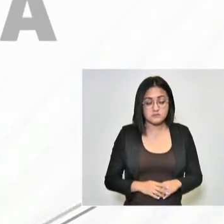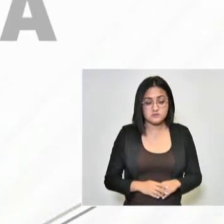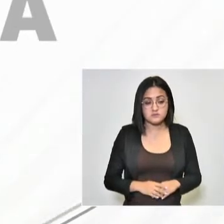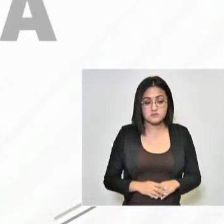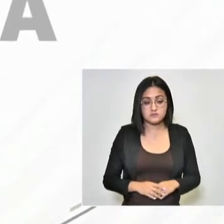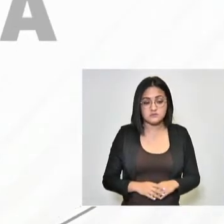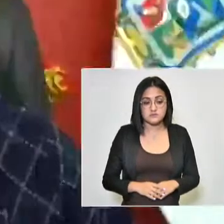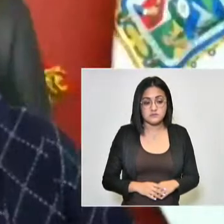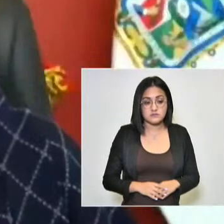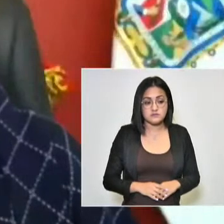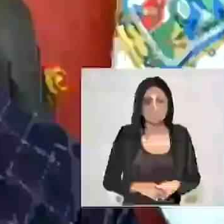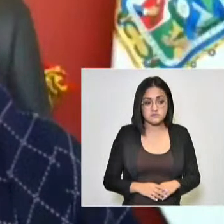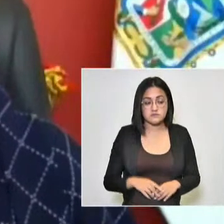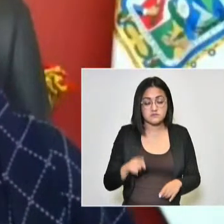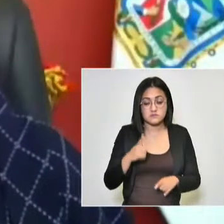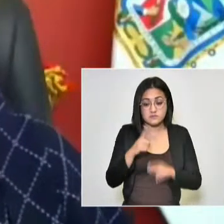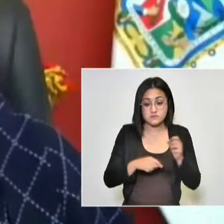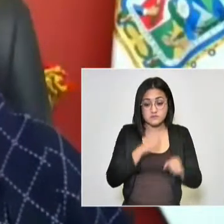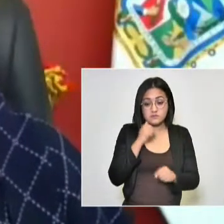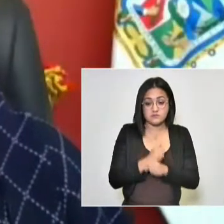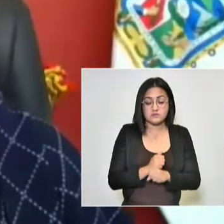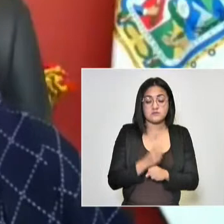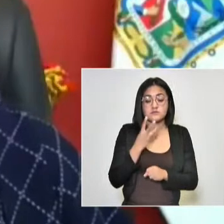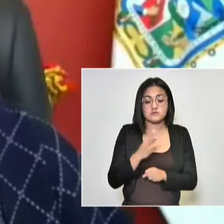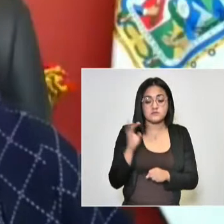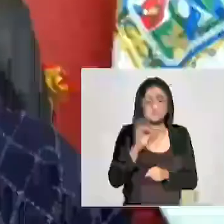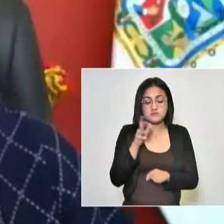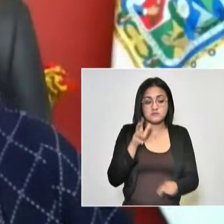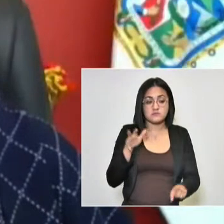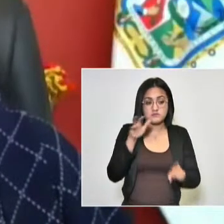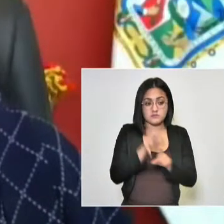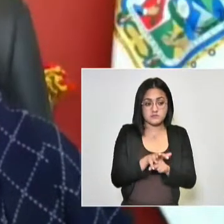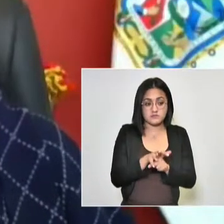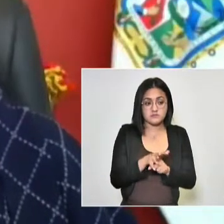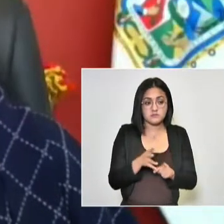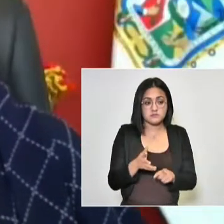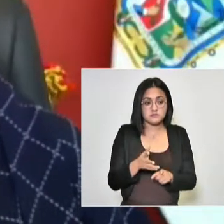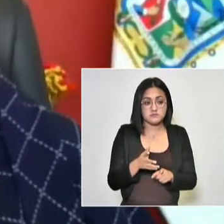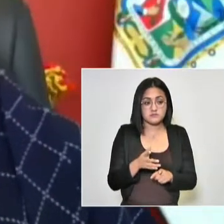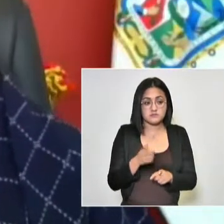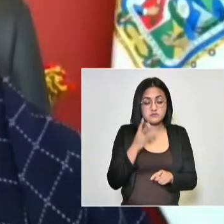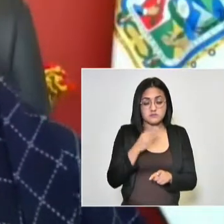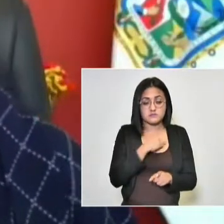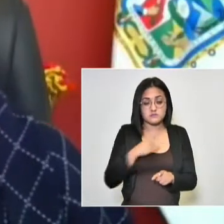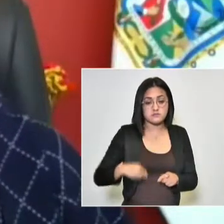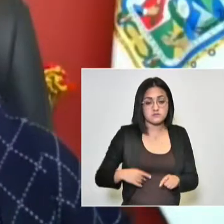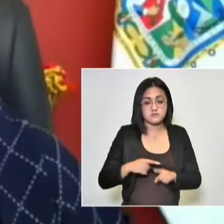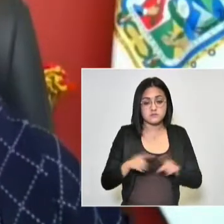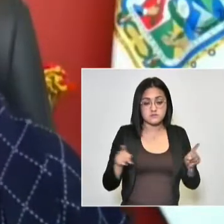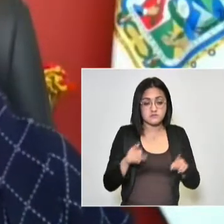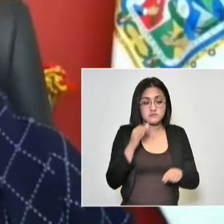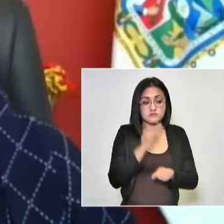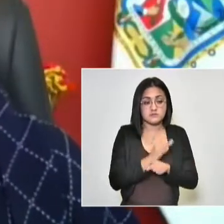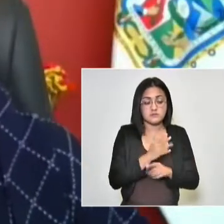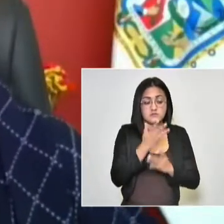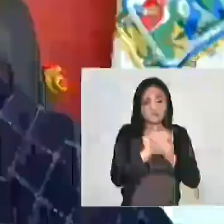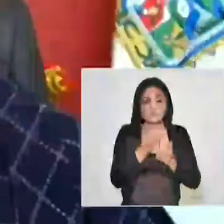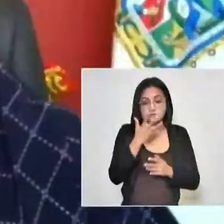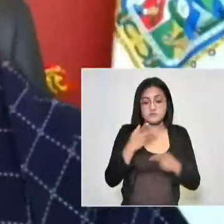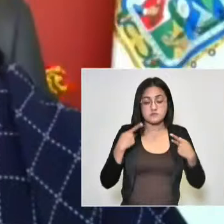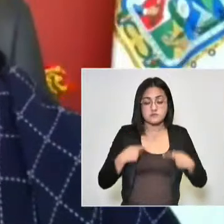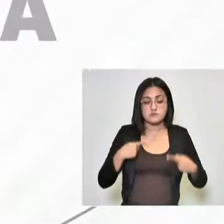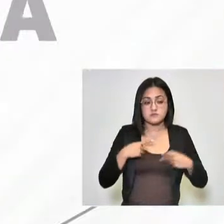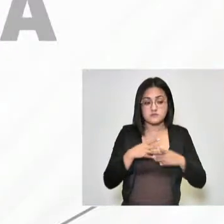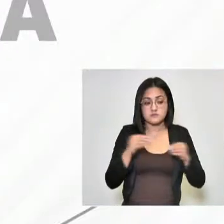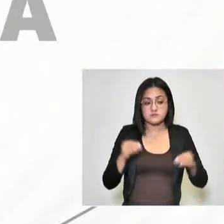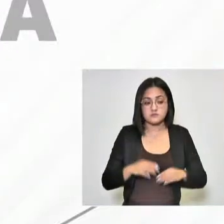En lo que va del año, gobernador, ha habido 3 intentos de linchamiento en 3 municipios y se ha rescatado a 5 personas.